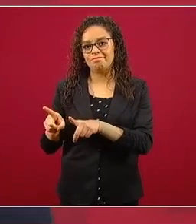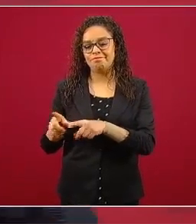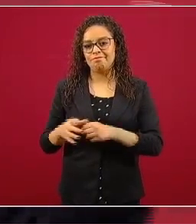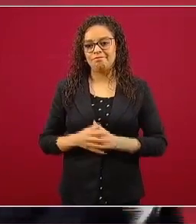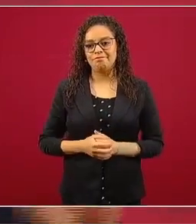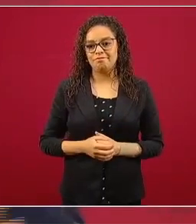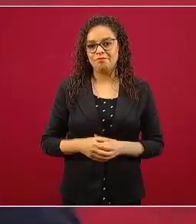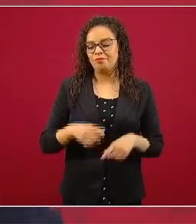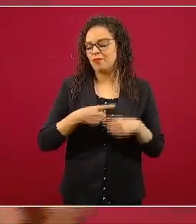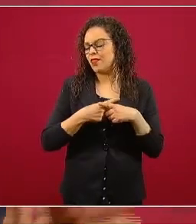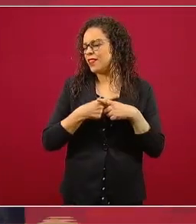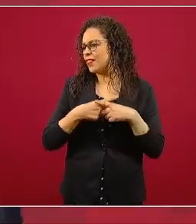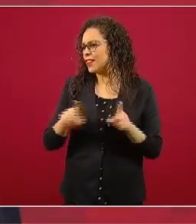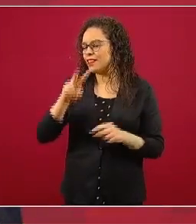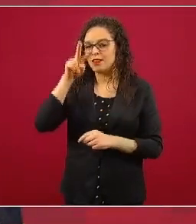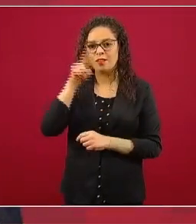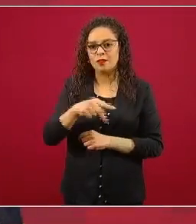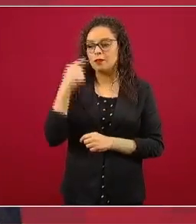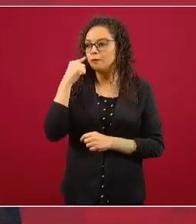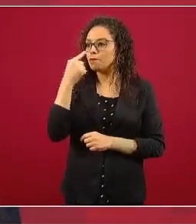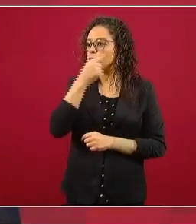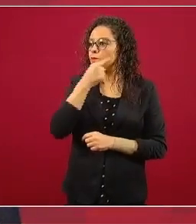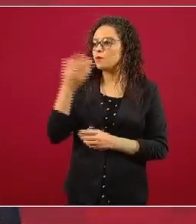Es otra cosa completamente distinta.